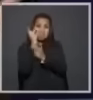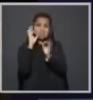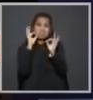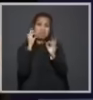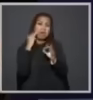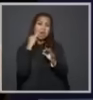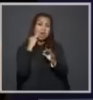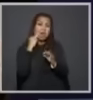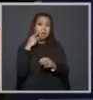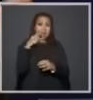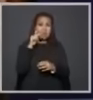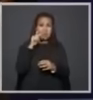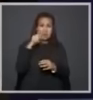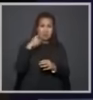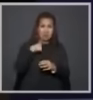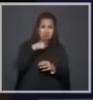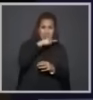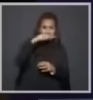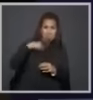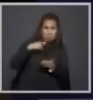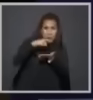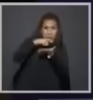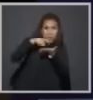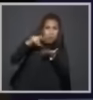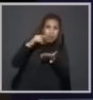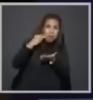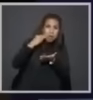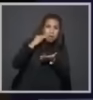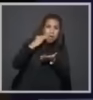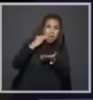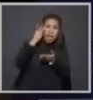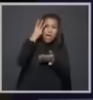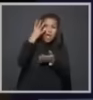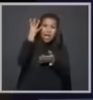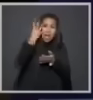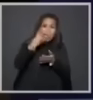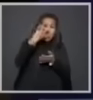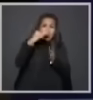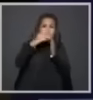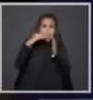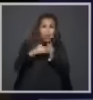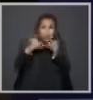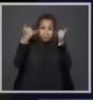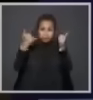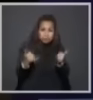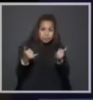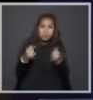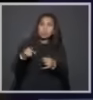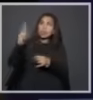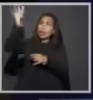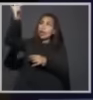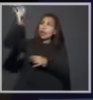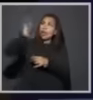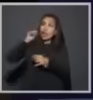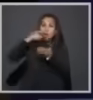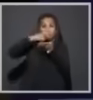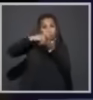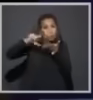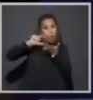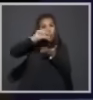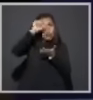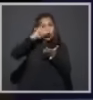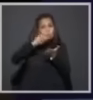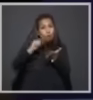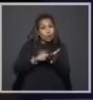Estamos comprando maíz, 14 millones de toneladas. México es el país del mundo que